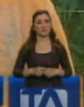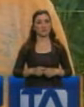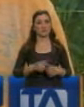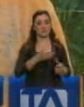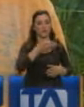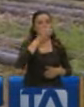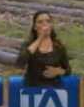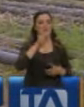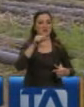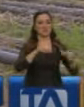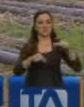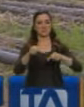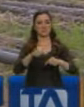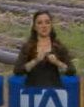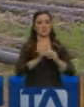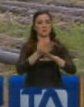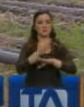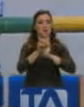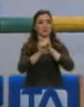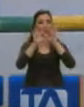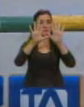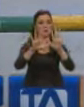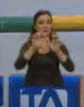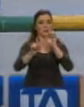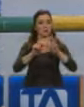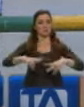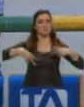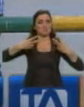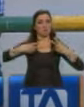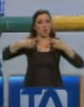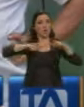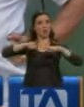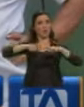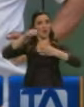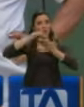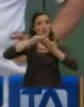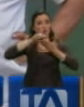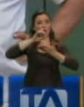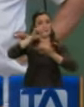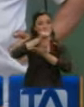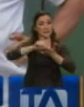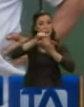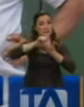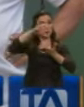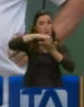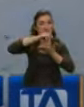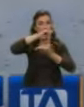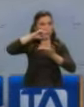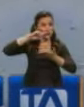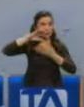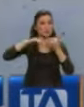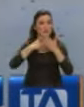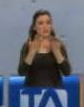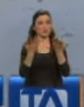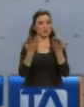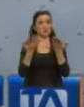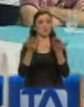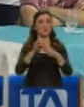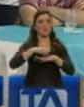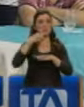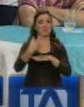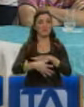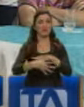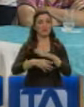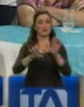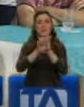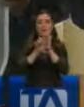ese agua de químico. Luego de 10 años, los habitantes de la parroquia de Pacayacu del cantón Lago Agrio en la provincia de Sucumbíos acaban de perder la